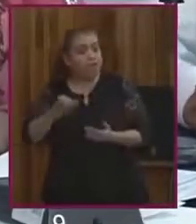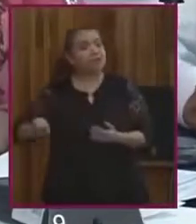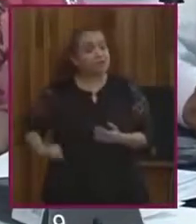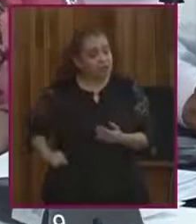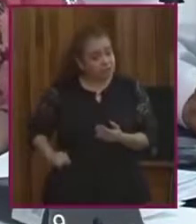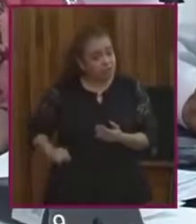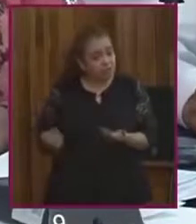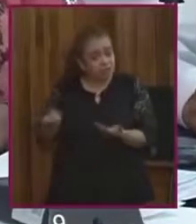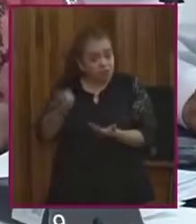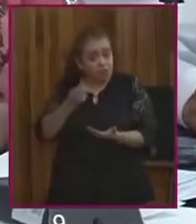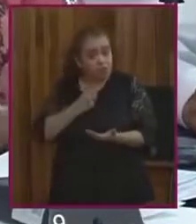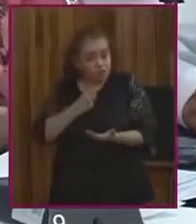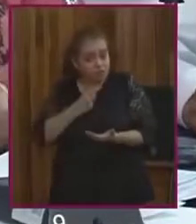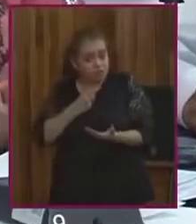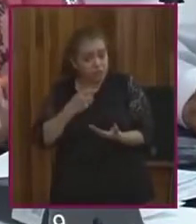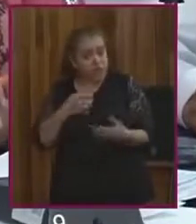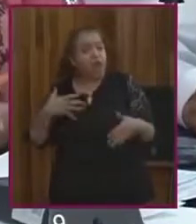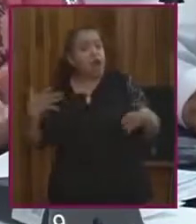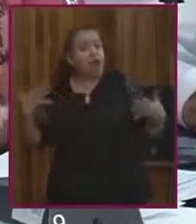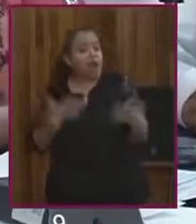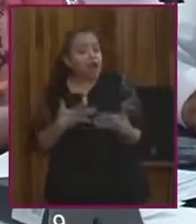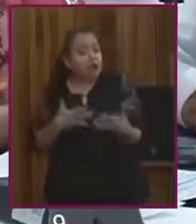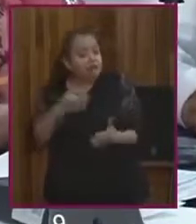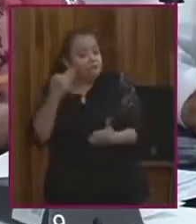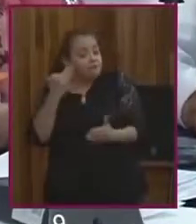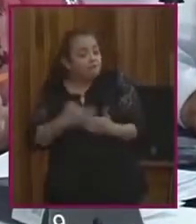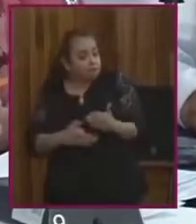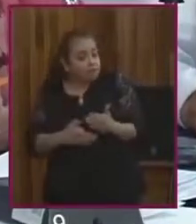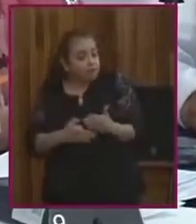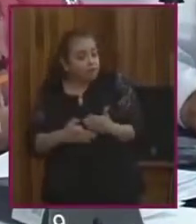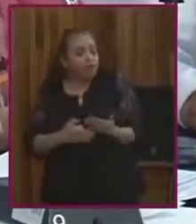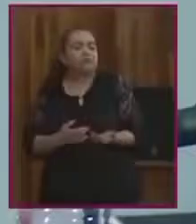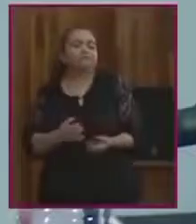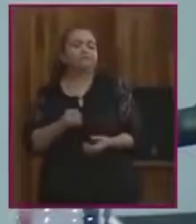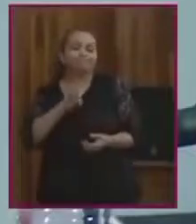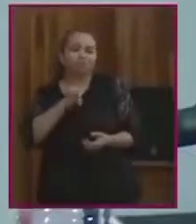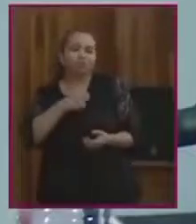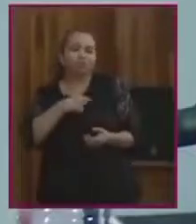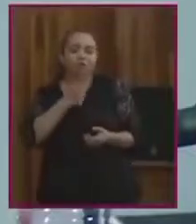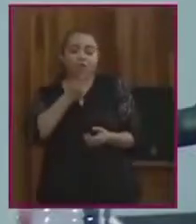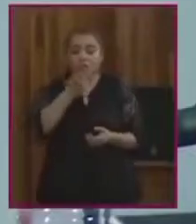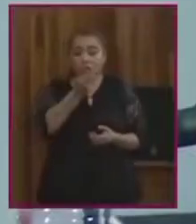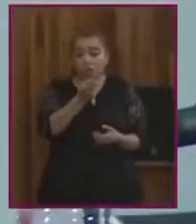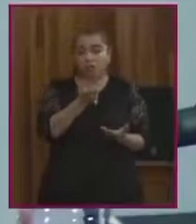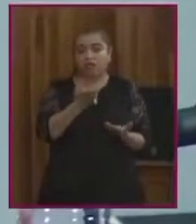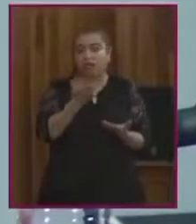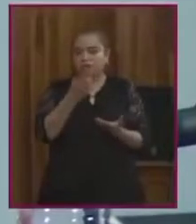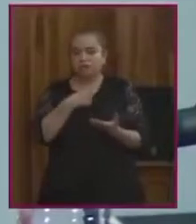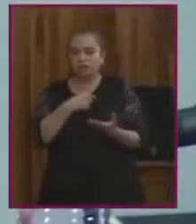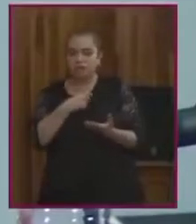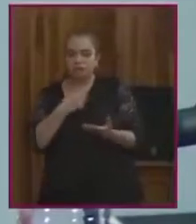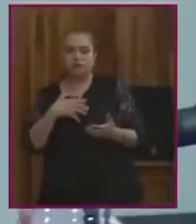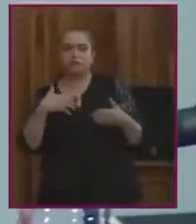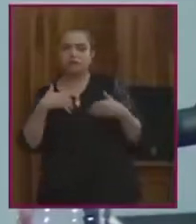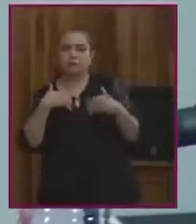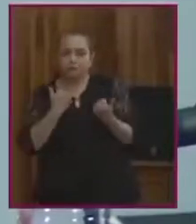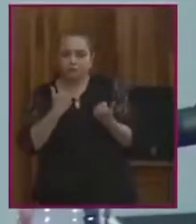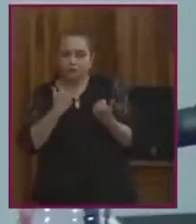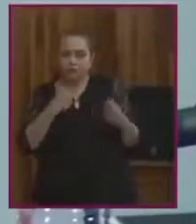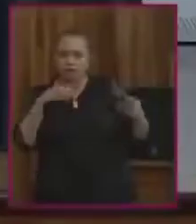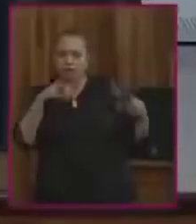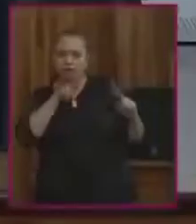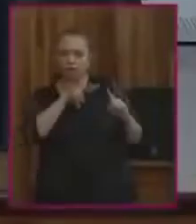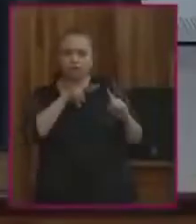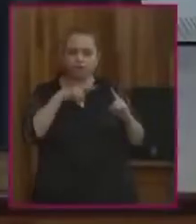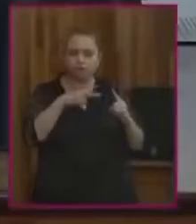dice que hace falta, y yo creo que sí lo tendrían que tomar en cuenta, este enfoque de los proyectos para que